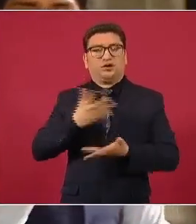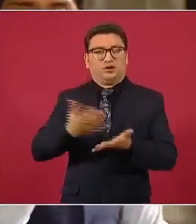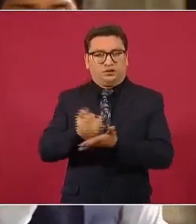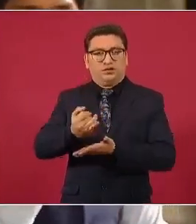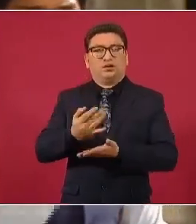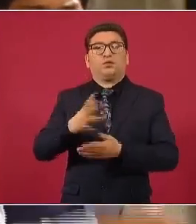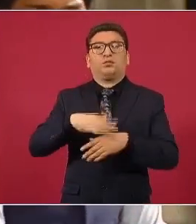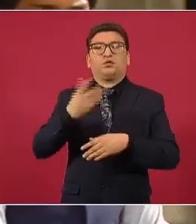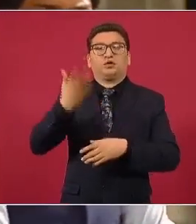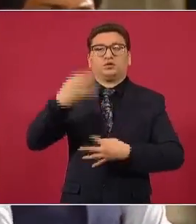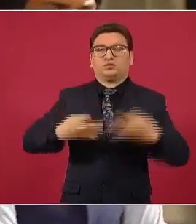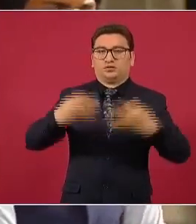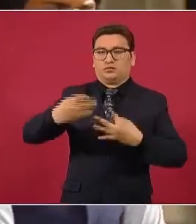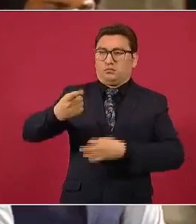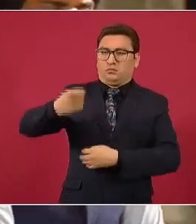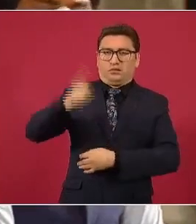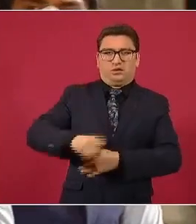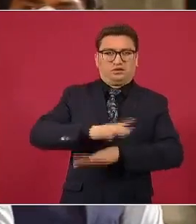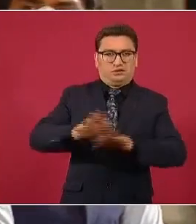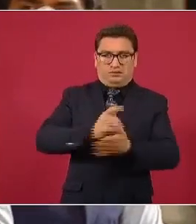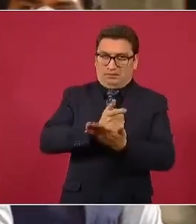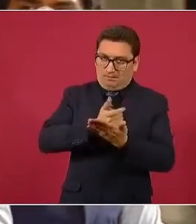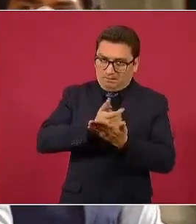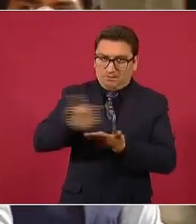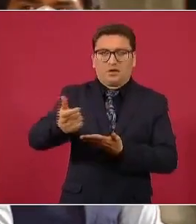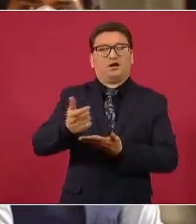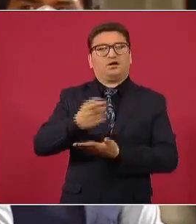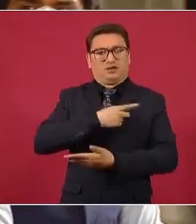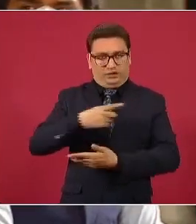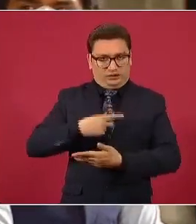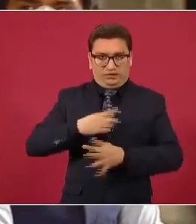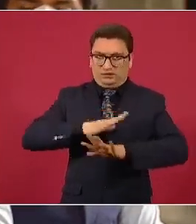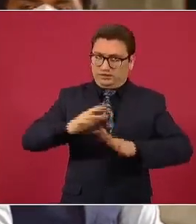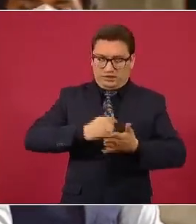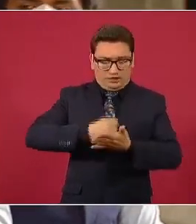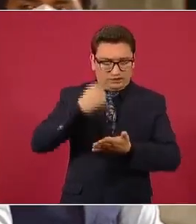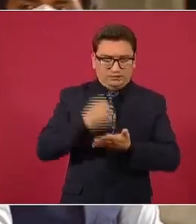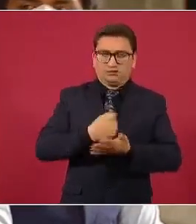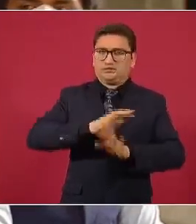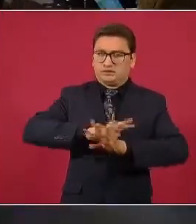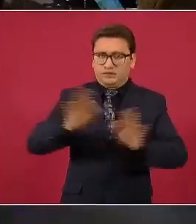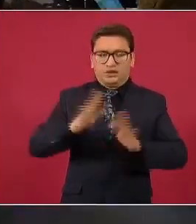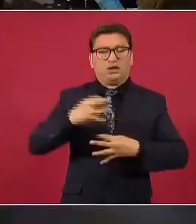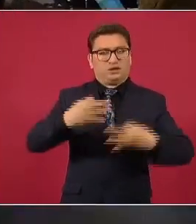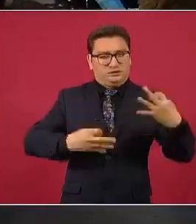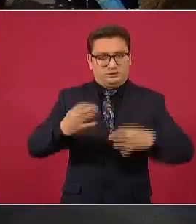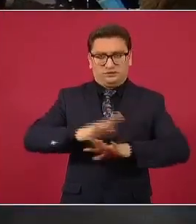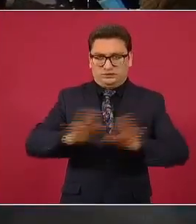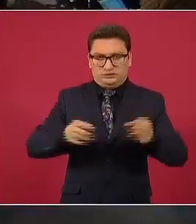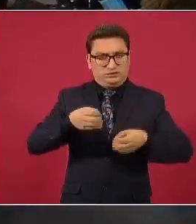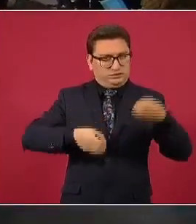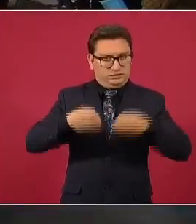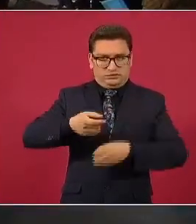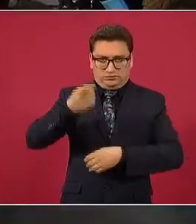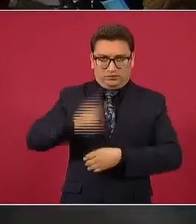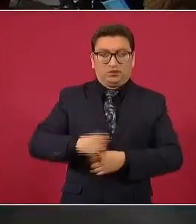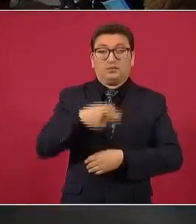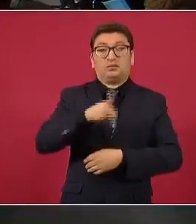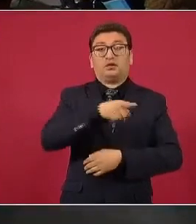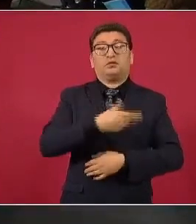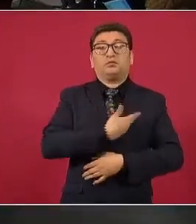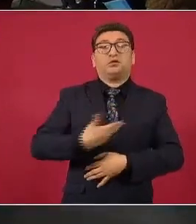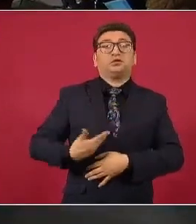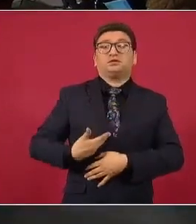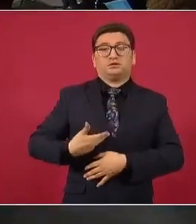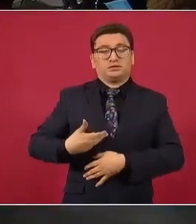el Poder Judicial ya ordenó el pago, ya se dirimió todas las instancias legales, ¿no? Pero aún así como que el presidente